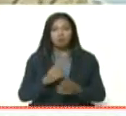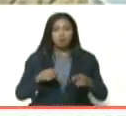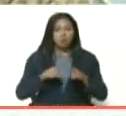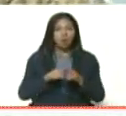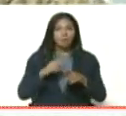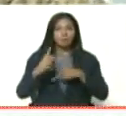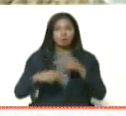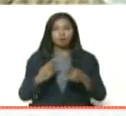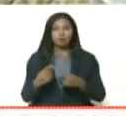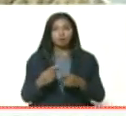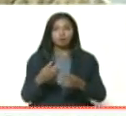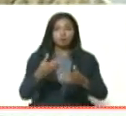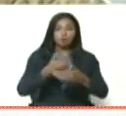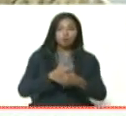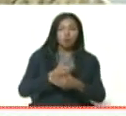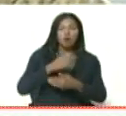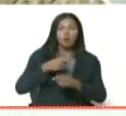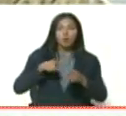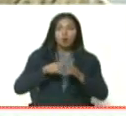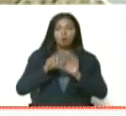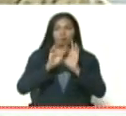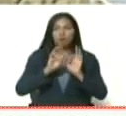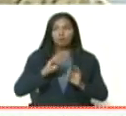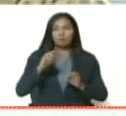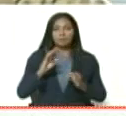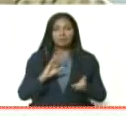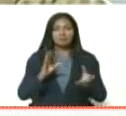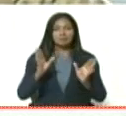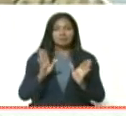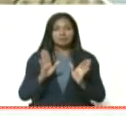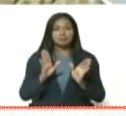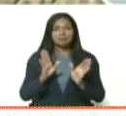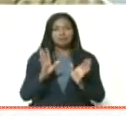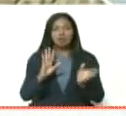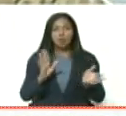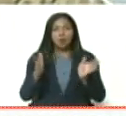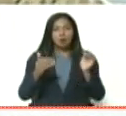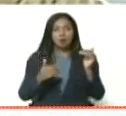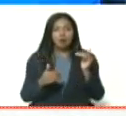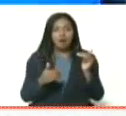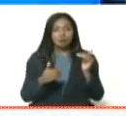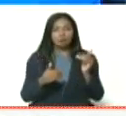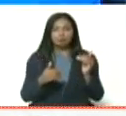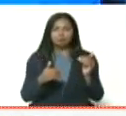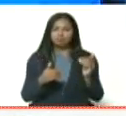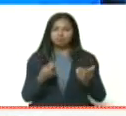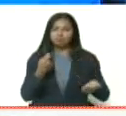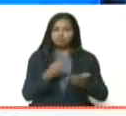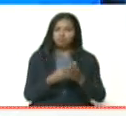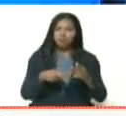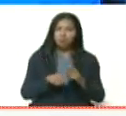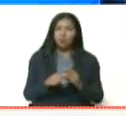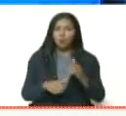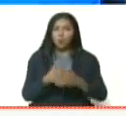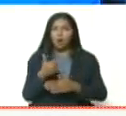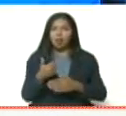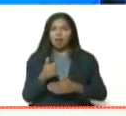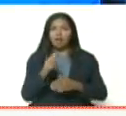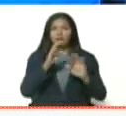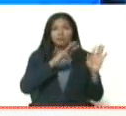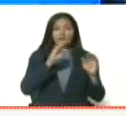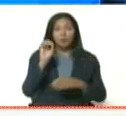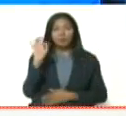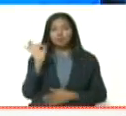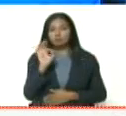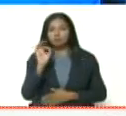los productos subsidiados de los CLAP. El subsidio de los CLAP es casi del